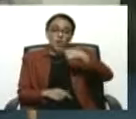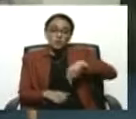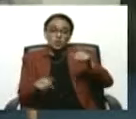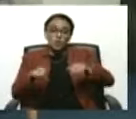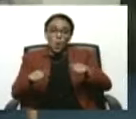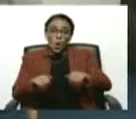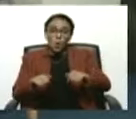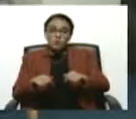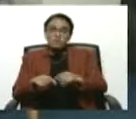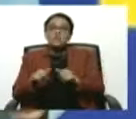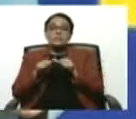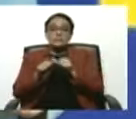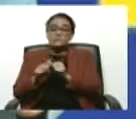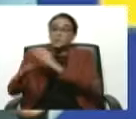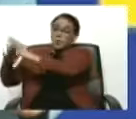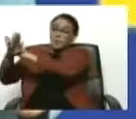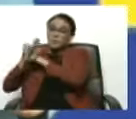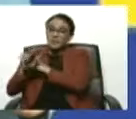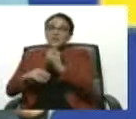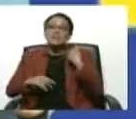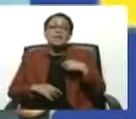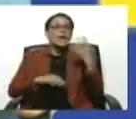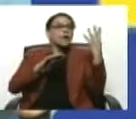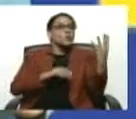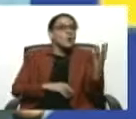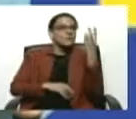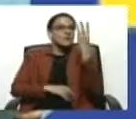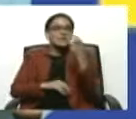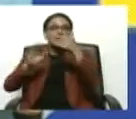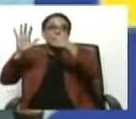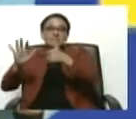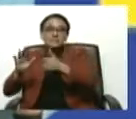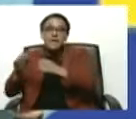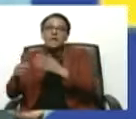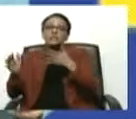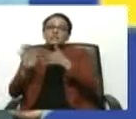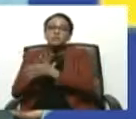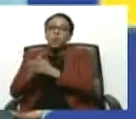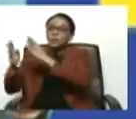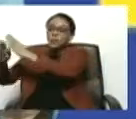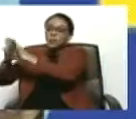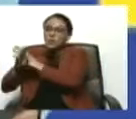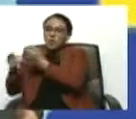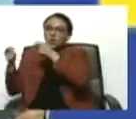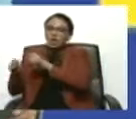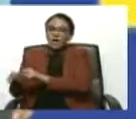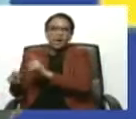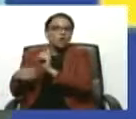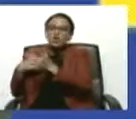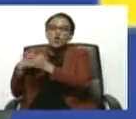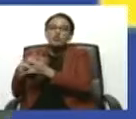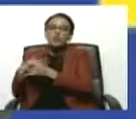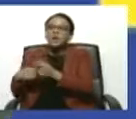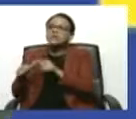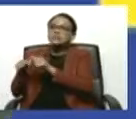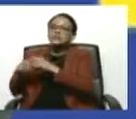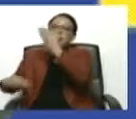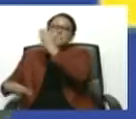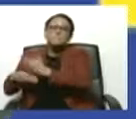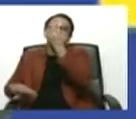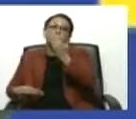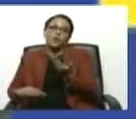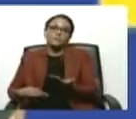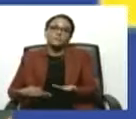un país bloqueado con sus 936 medidas coercitivas unilaterales intactas, como diría nuestro